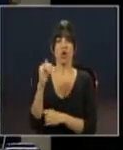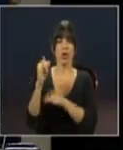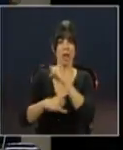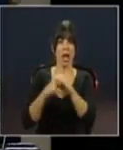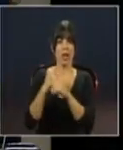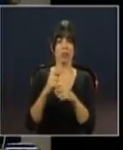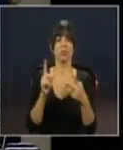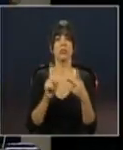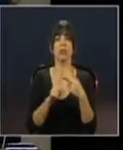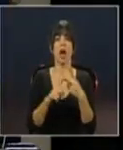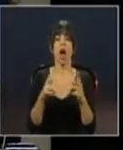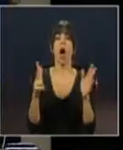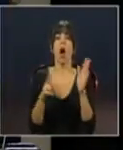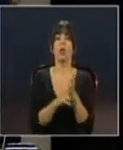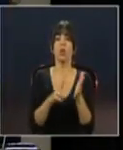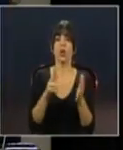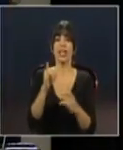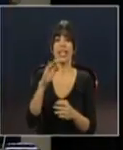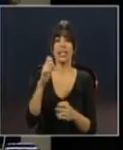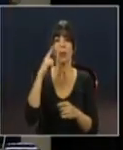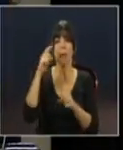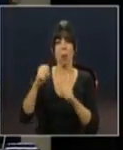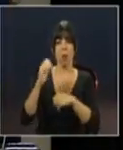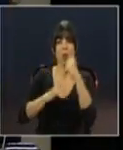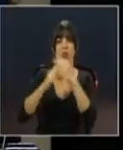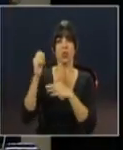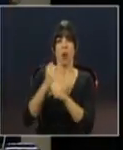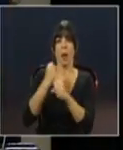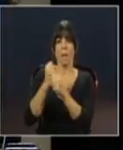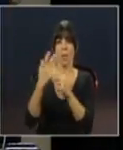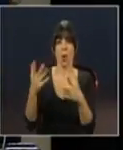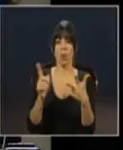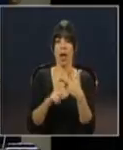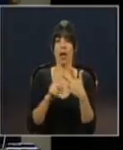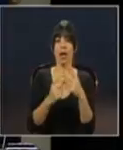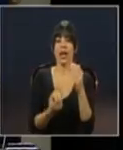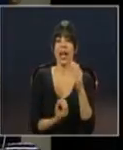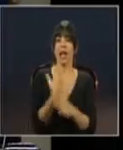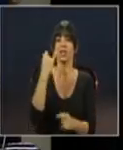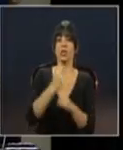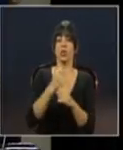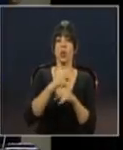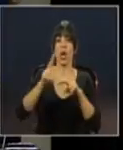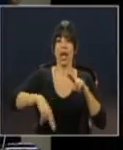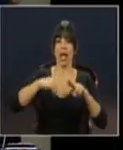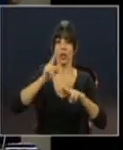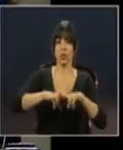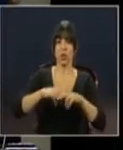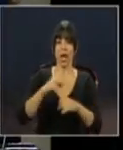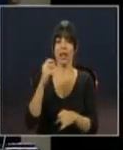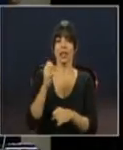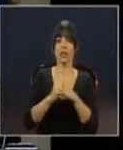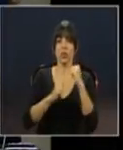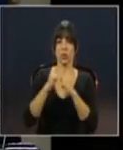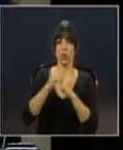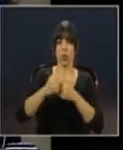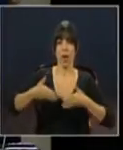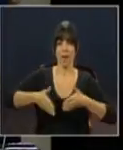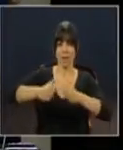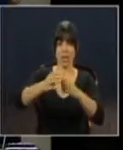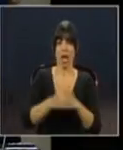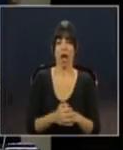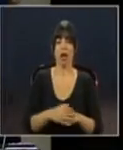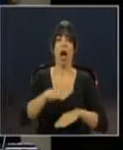autorización al ICE para desarrollar obra pública, creación del Instituto Nacional de Infraestructura Vial, la autorización